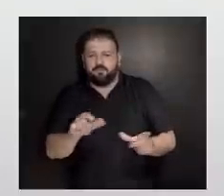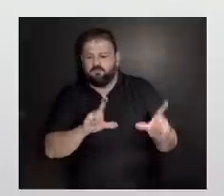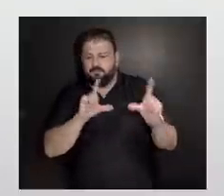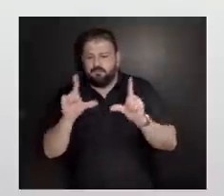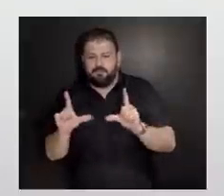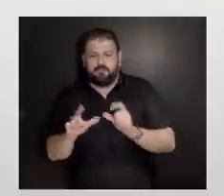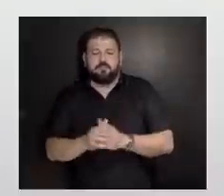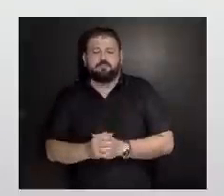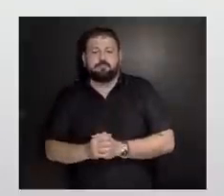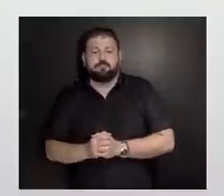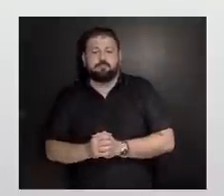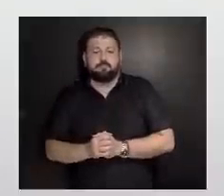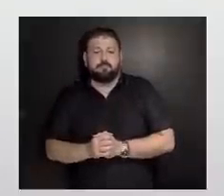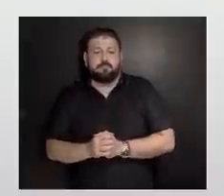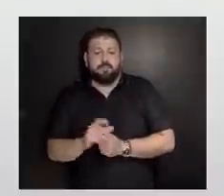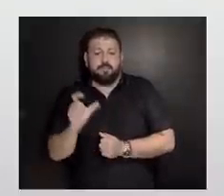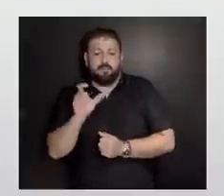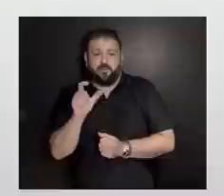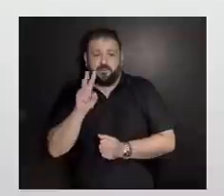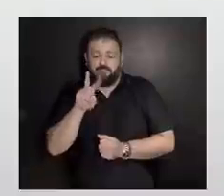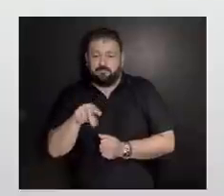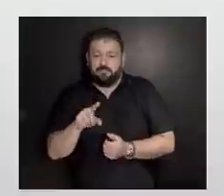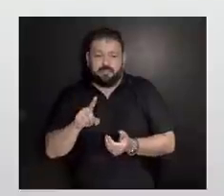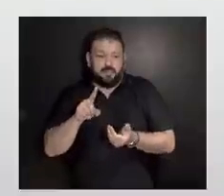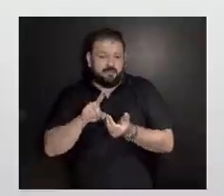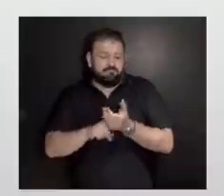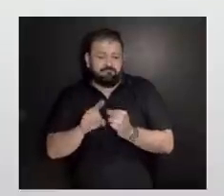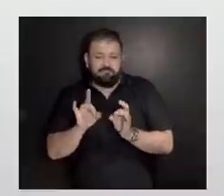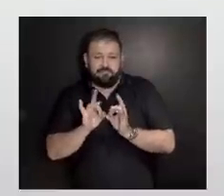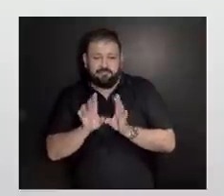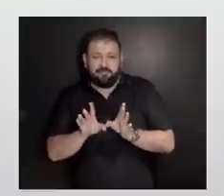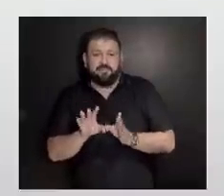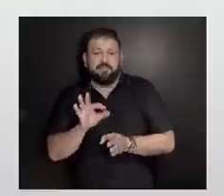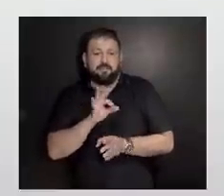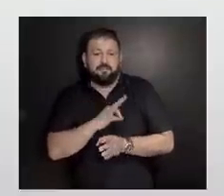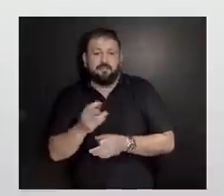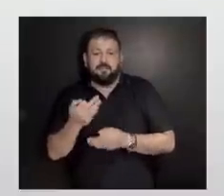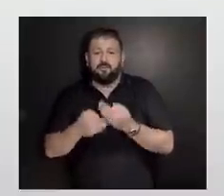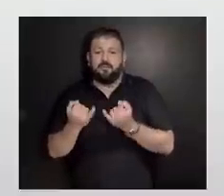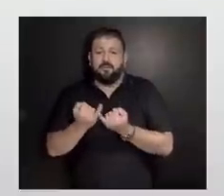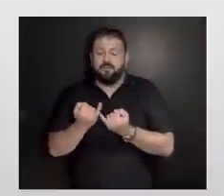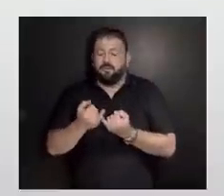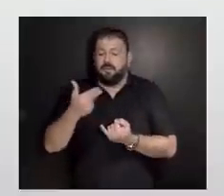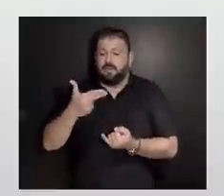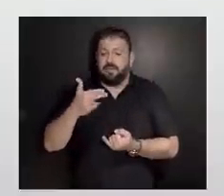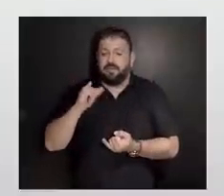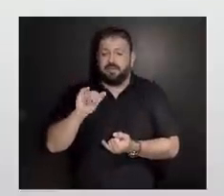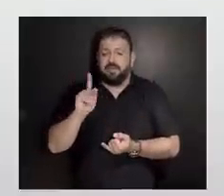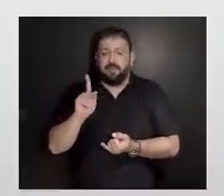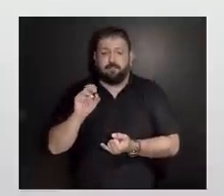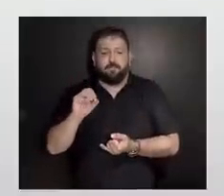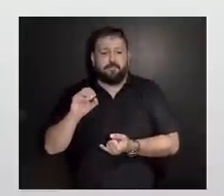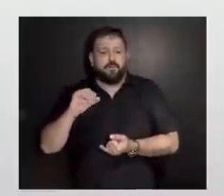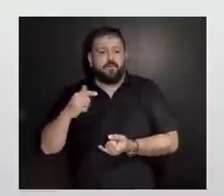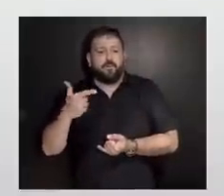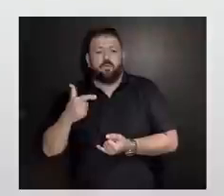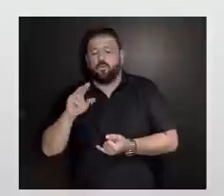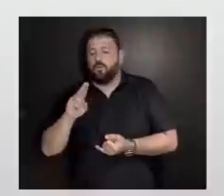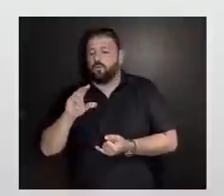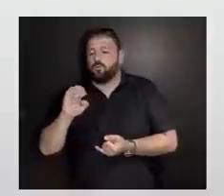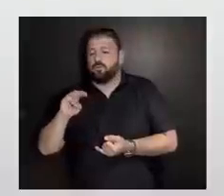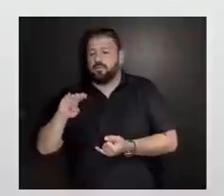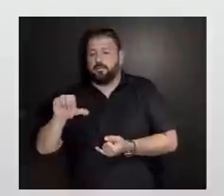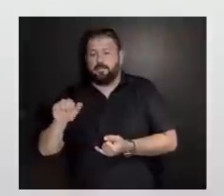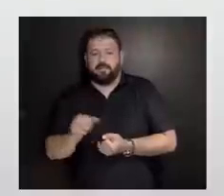siguiente imagen. Dentro de las complicaciones agudas ahora están las que son las hipoglucemias. En este caso, una hipoglucemia sería el